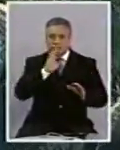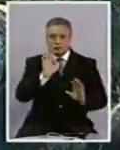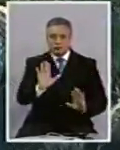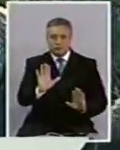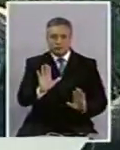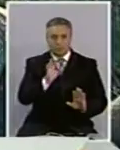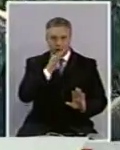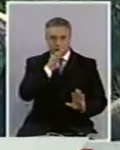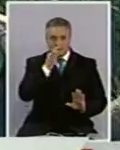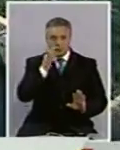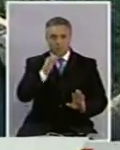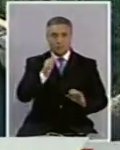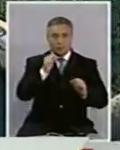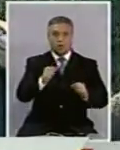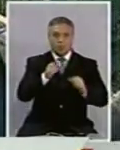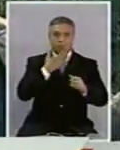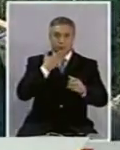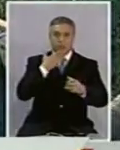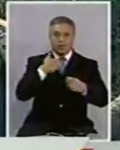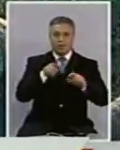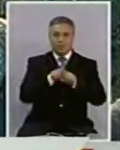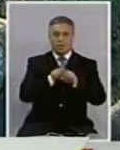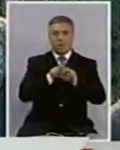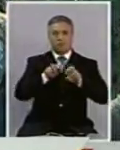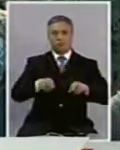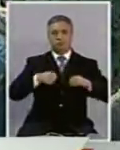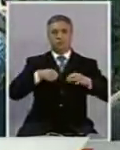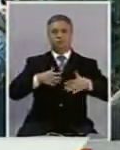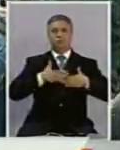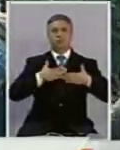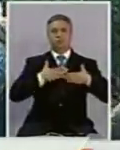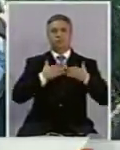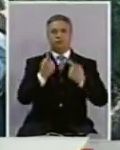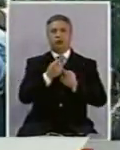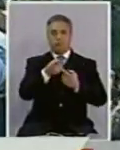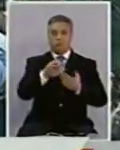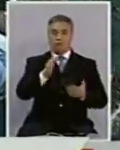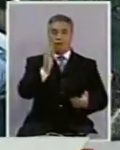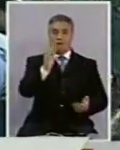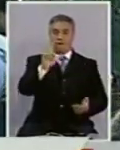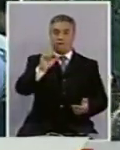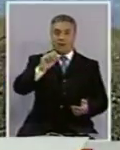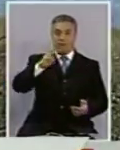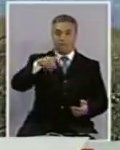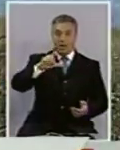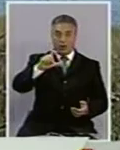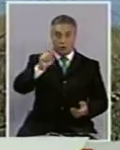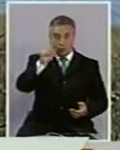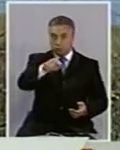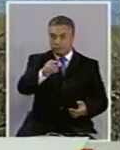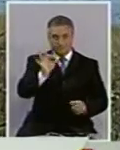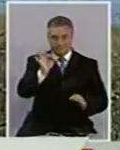además para poder estar consigo misma, porque esto, imagínense que flamenco aquí, que esos son